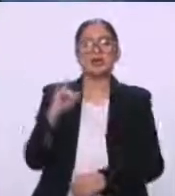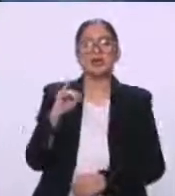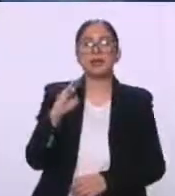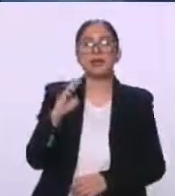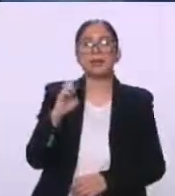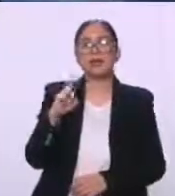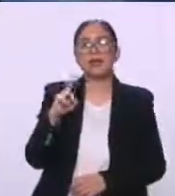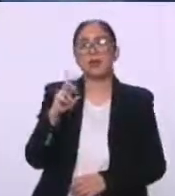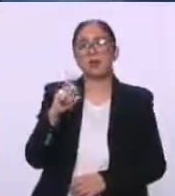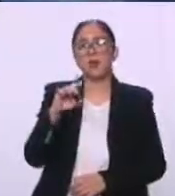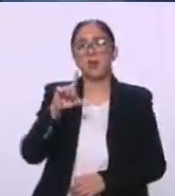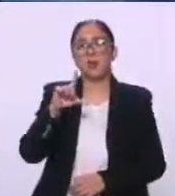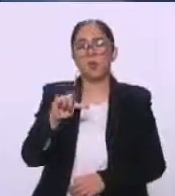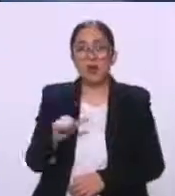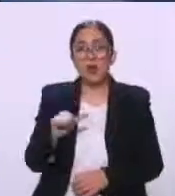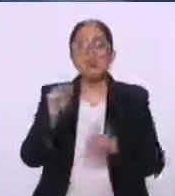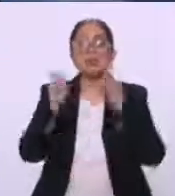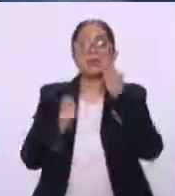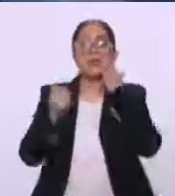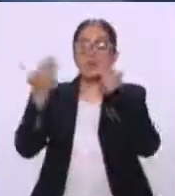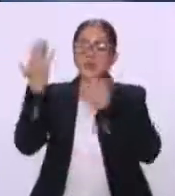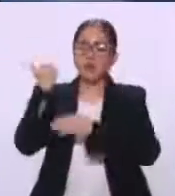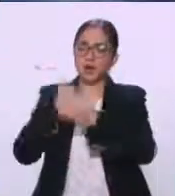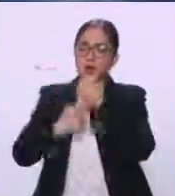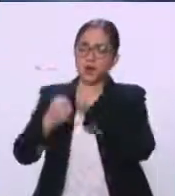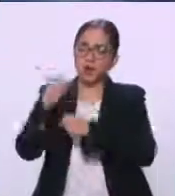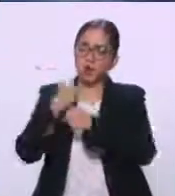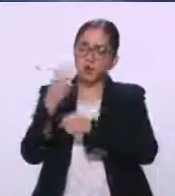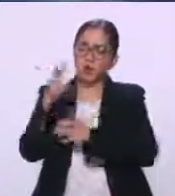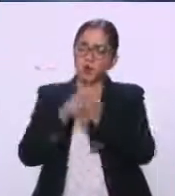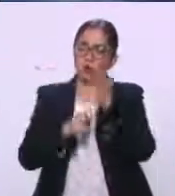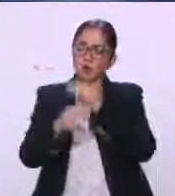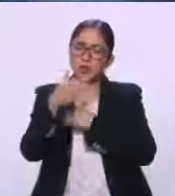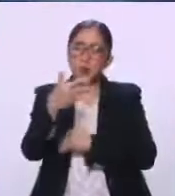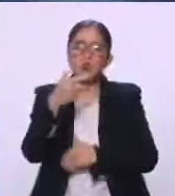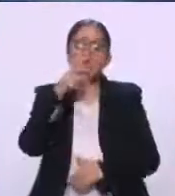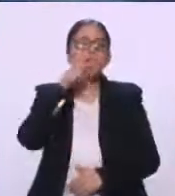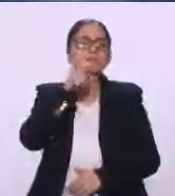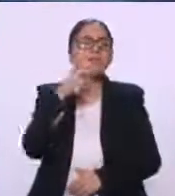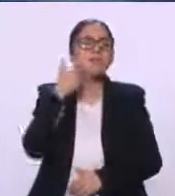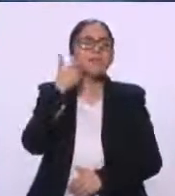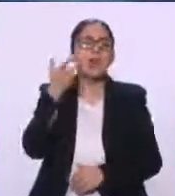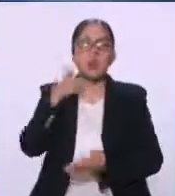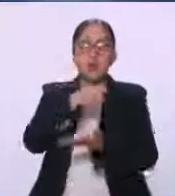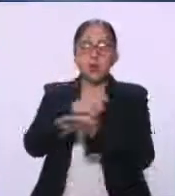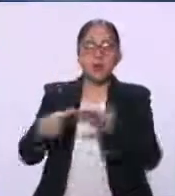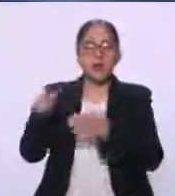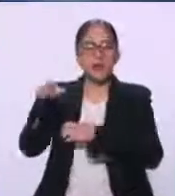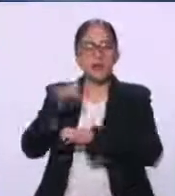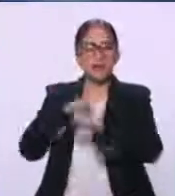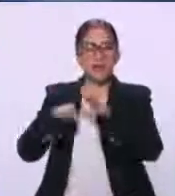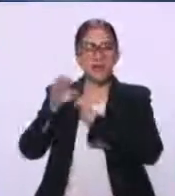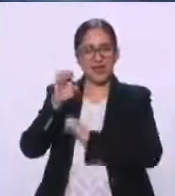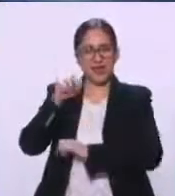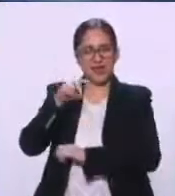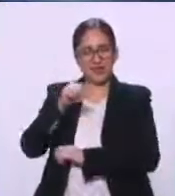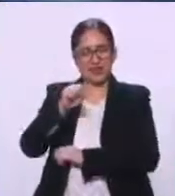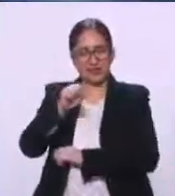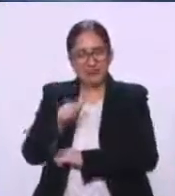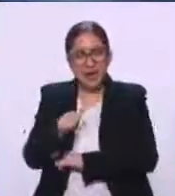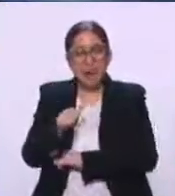pues Electricité de France en 2008 trata de adquirir también Endesa y entonces se forma un pool